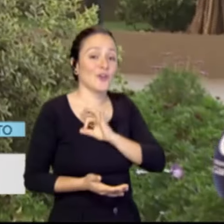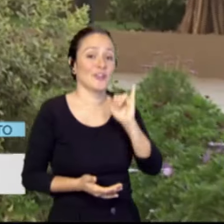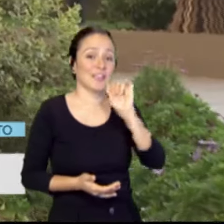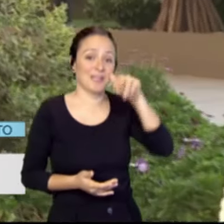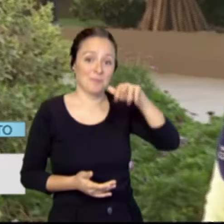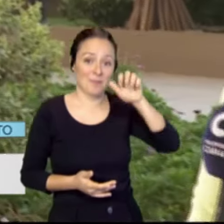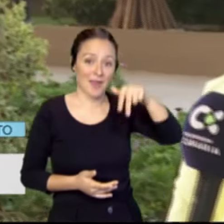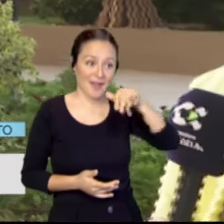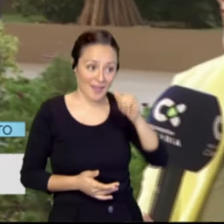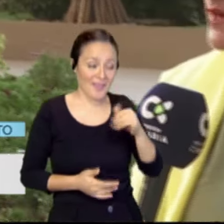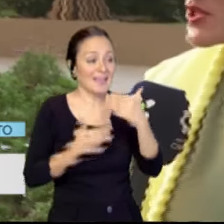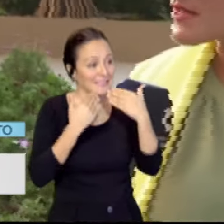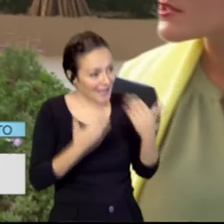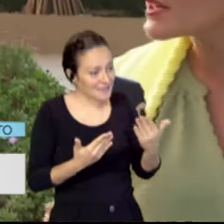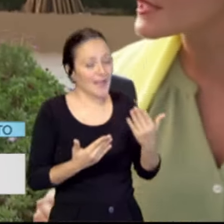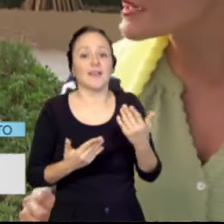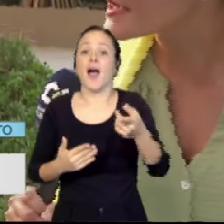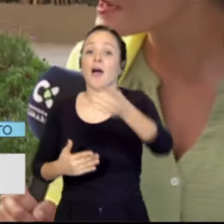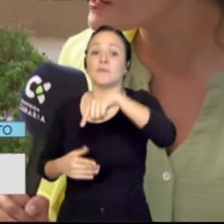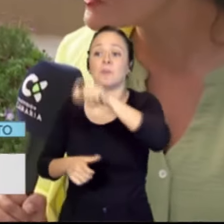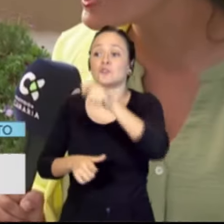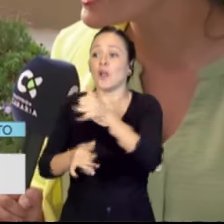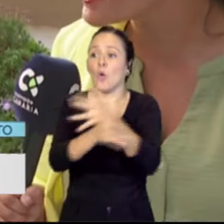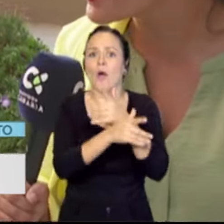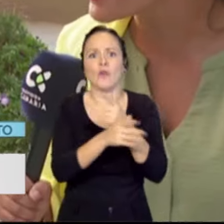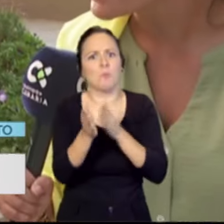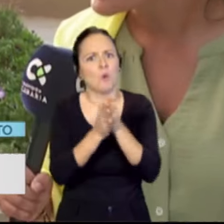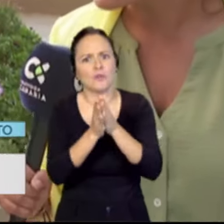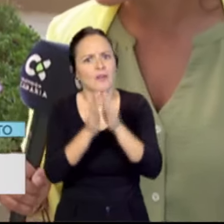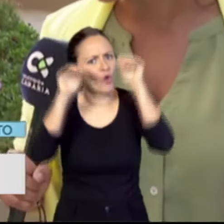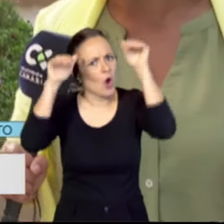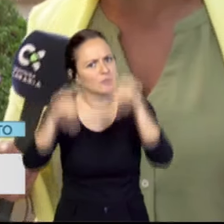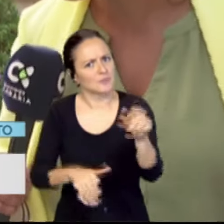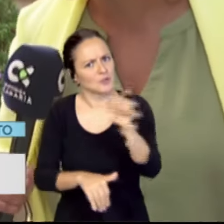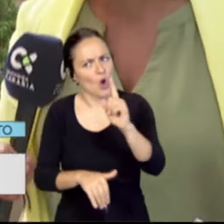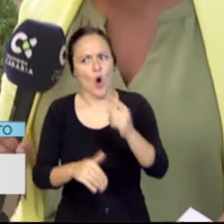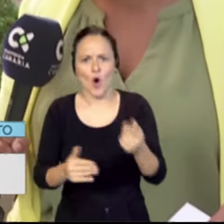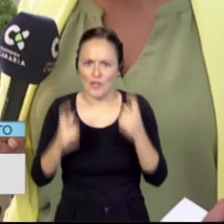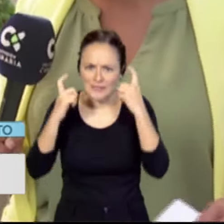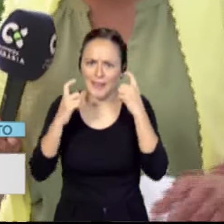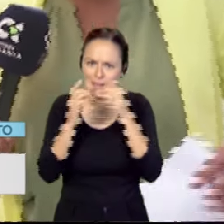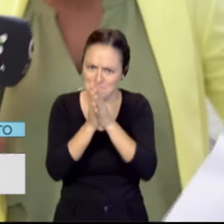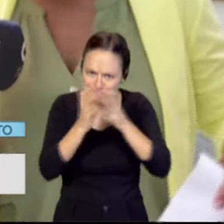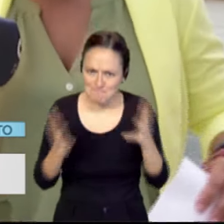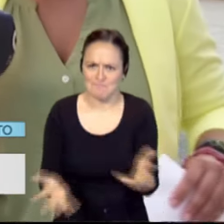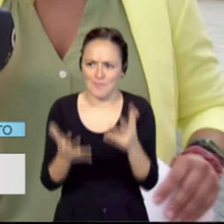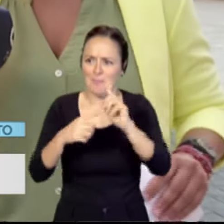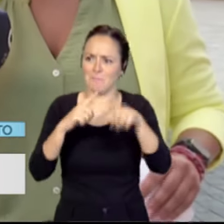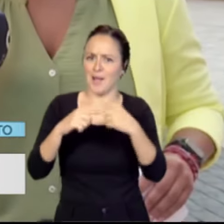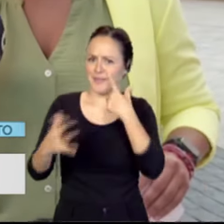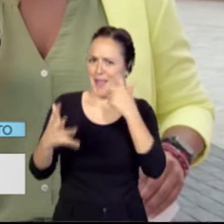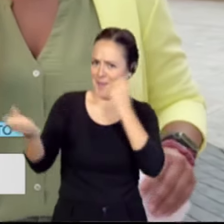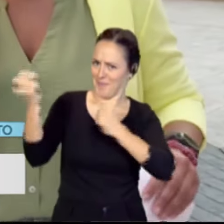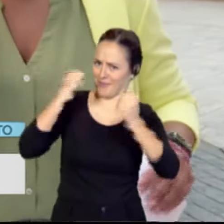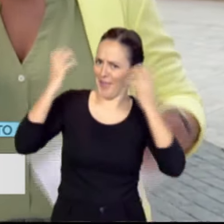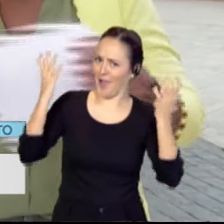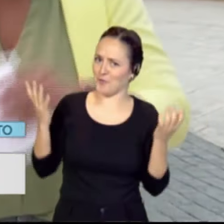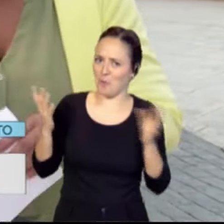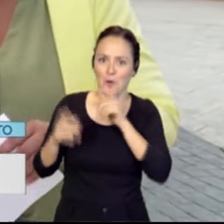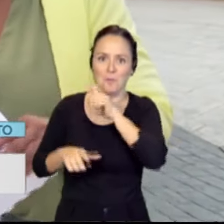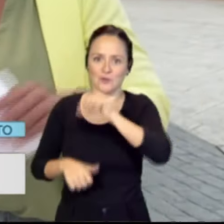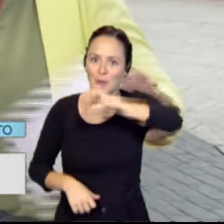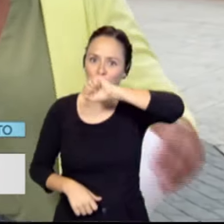mensaje a los jugadores que no bajen la motivación que tienen que seguir dándole eh juego y sobre todo espectáculo a todos esos forofos